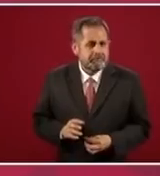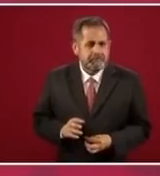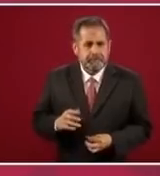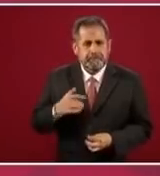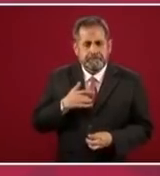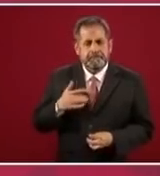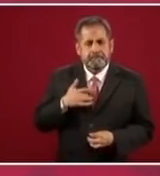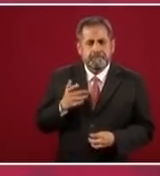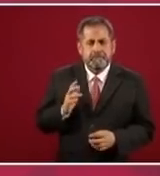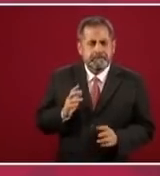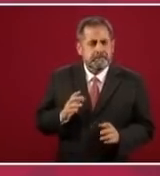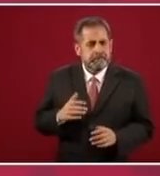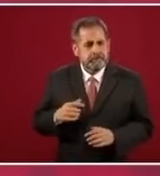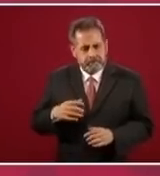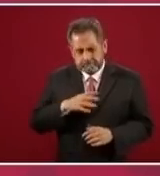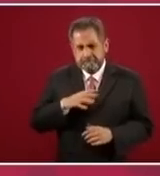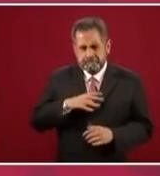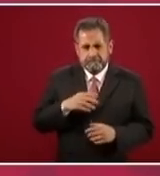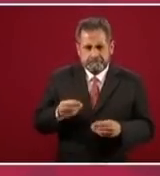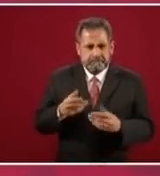Yo tengo pues